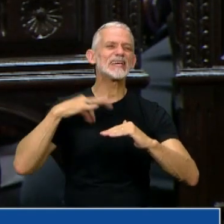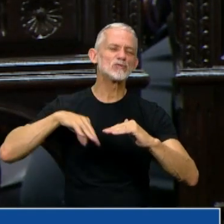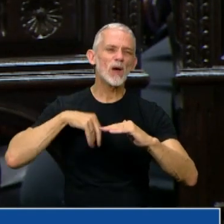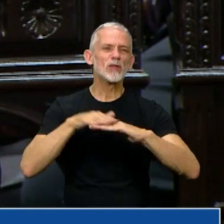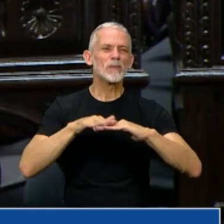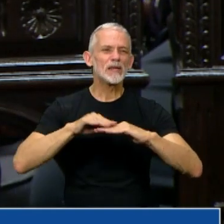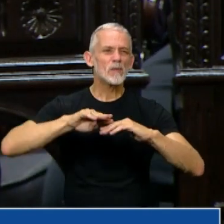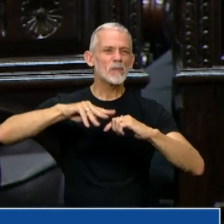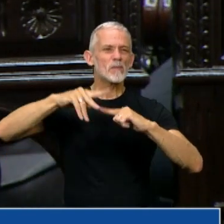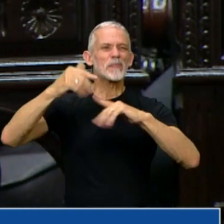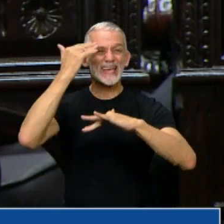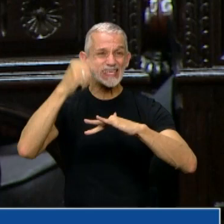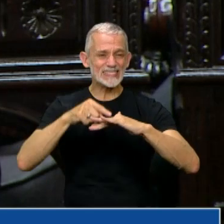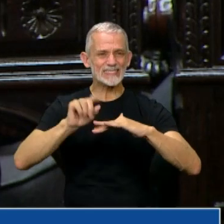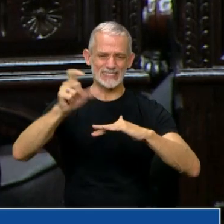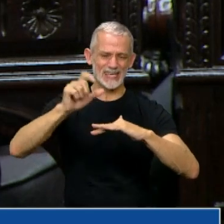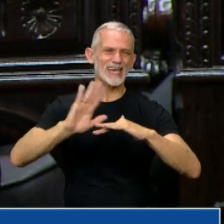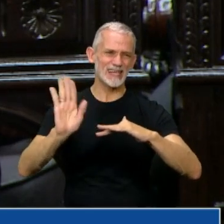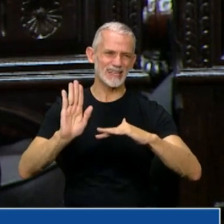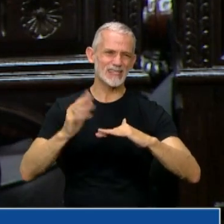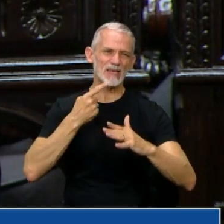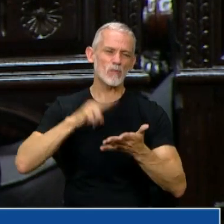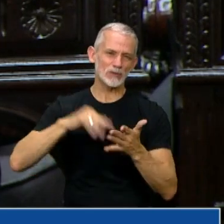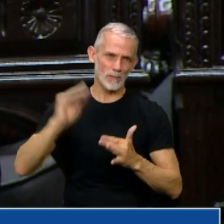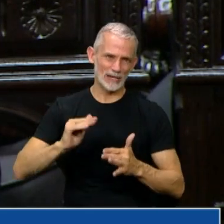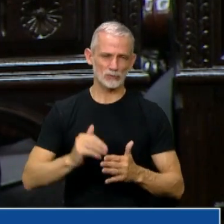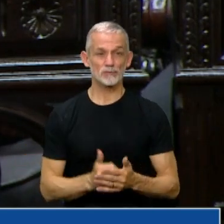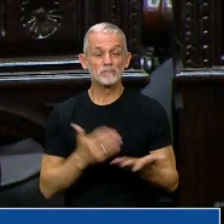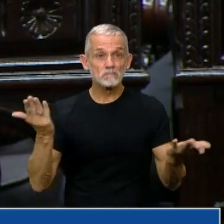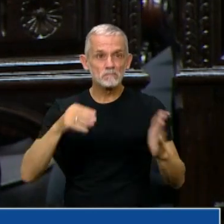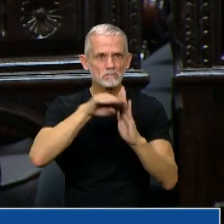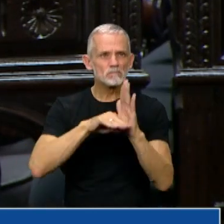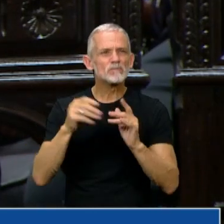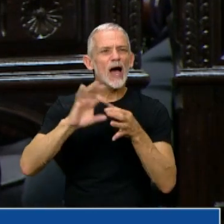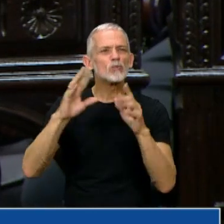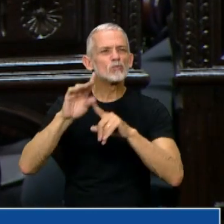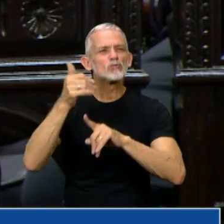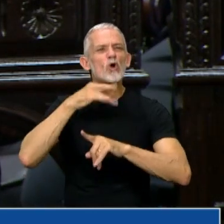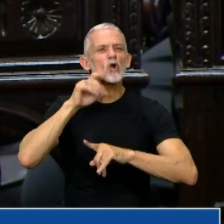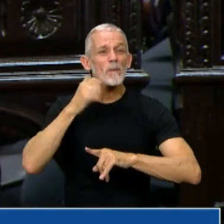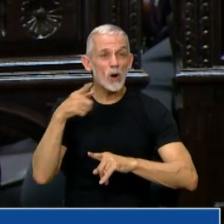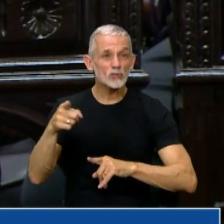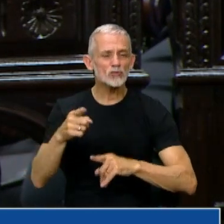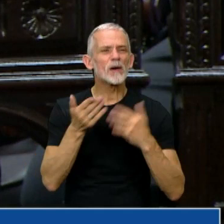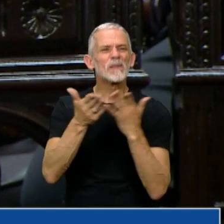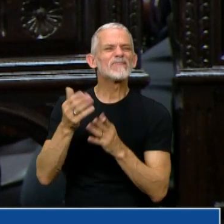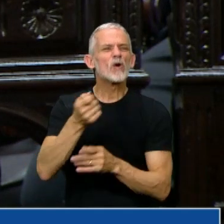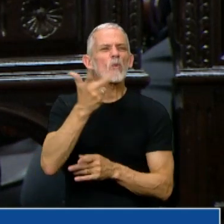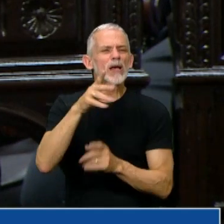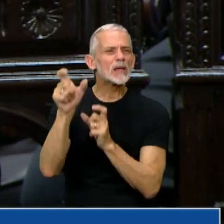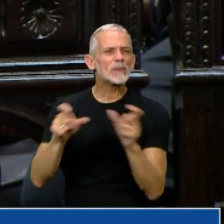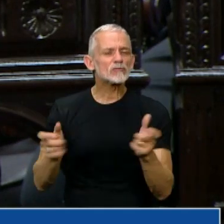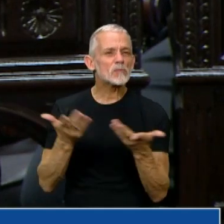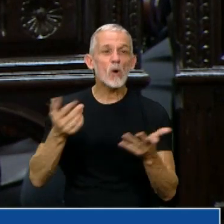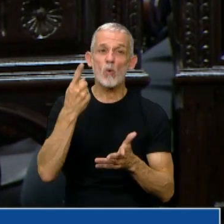mínimos vitales y móviles. Quiero decir que por este régimen de autónomos se beneficiarán